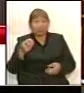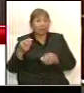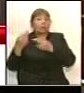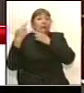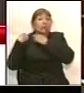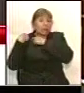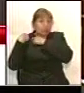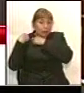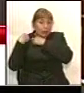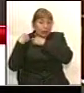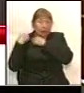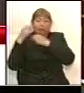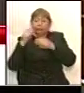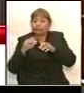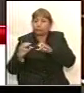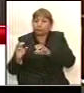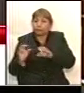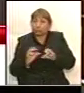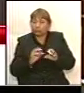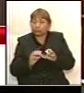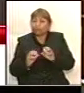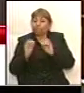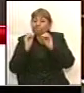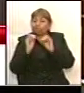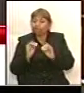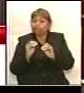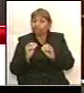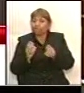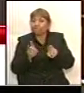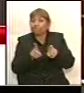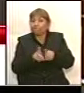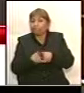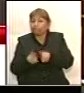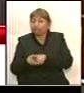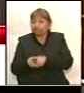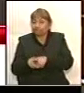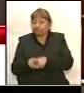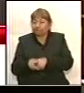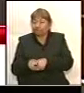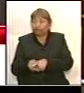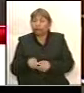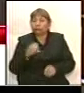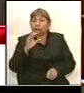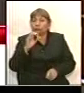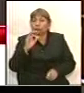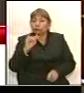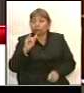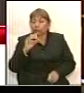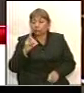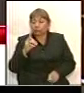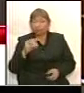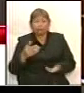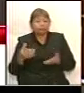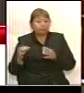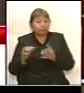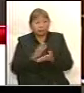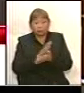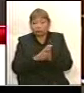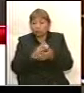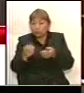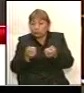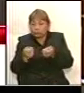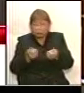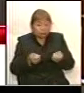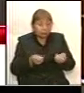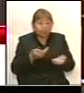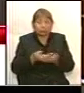el acceso al programa y aplicar el mismo, siendo COFIDE el responsable de administrar la ejecución